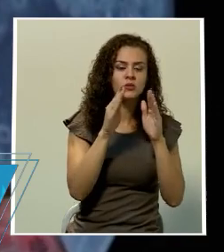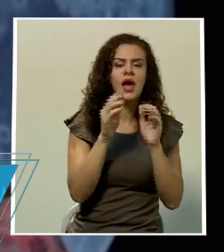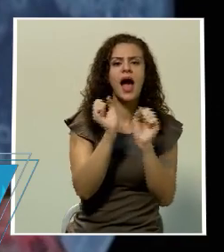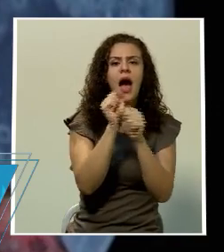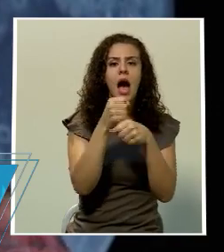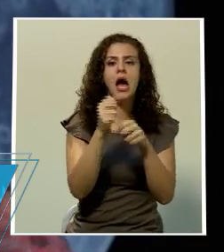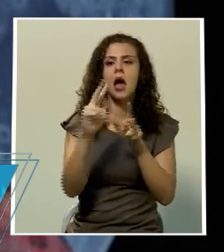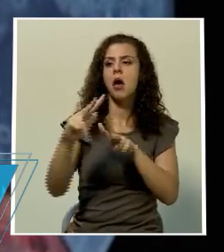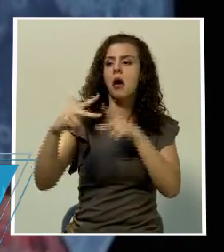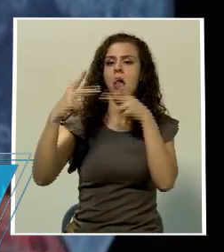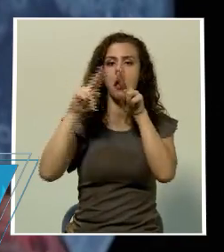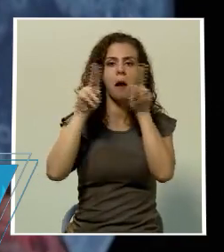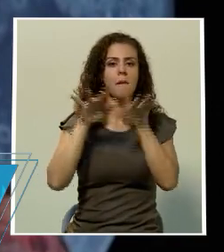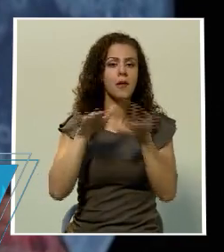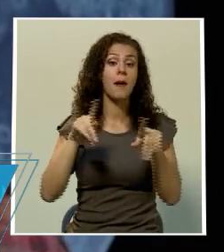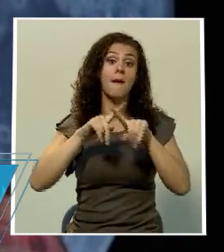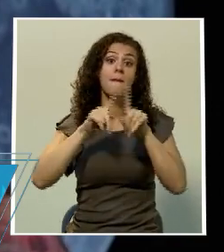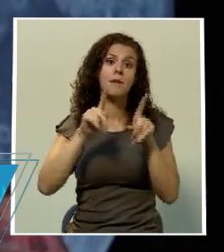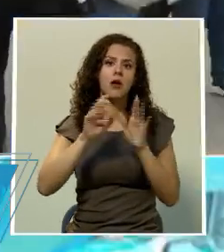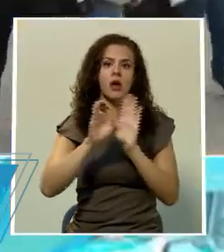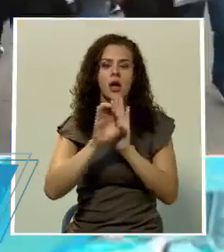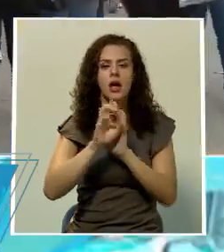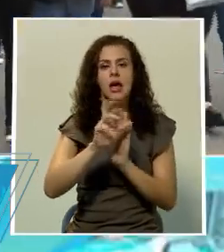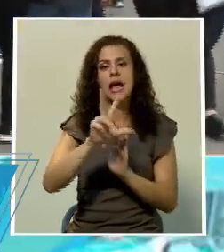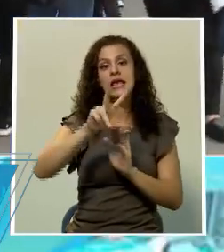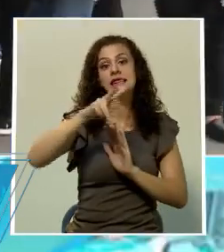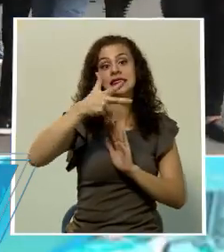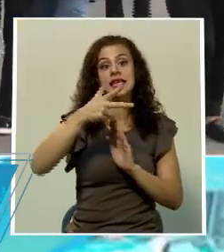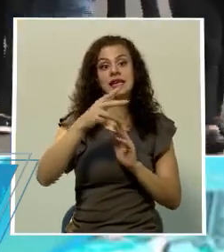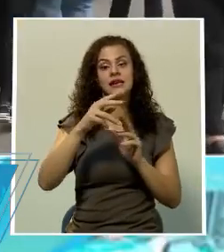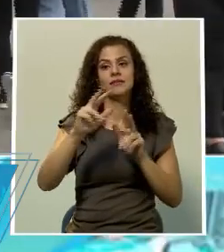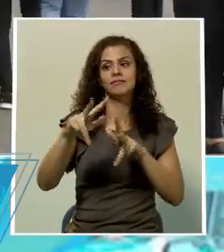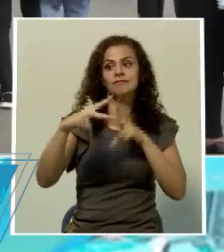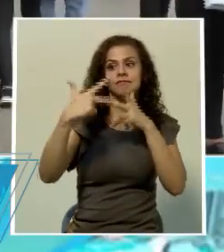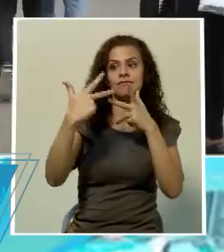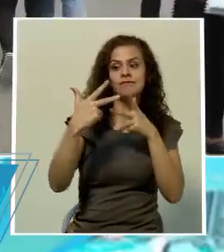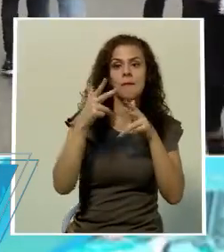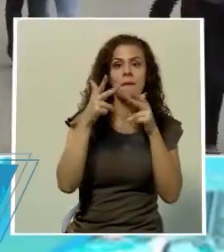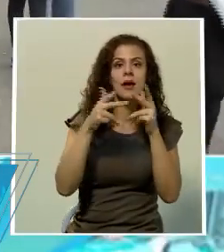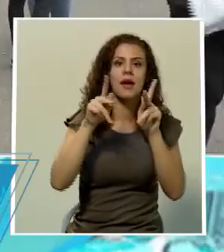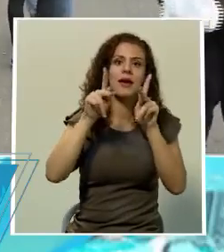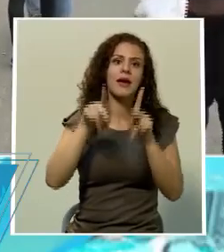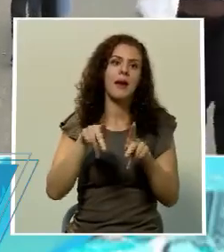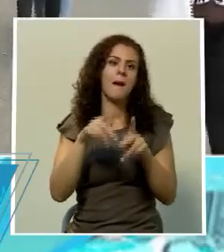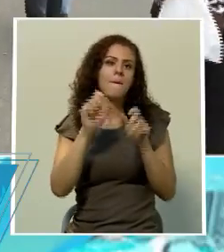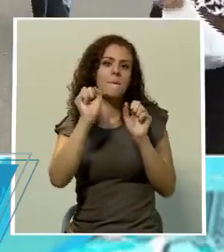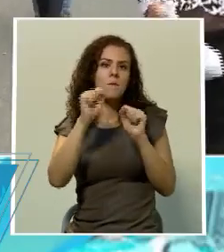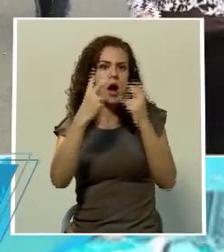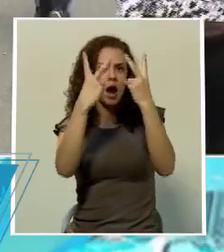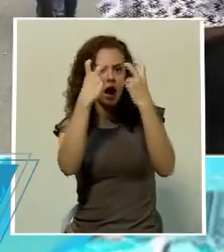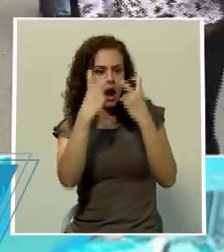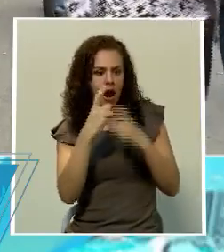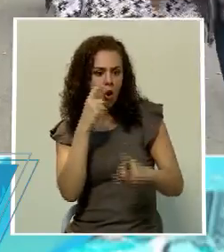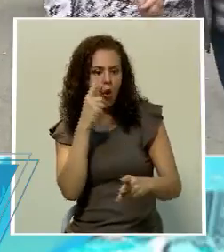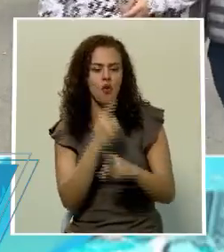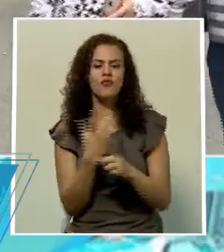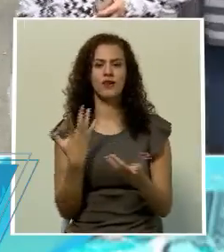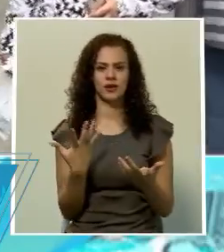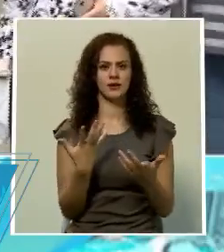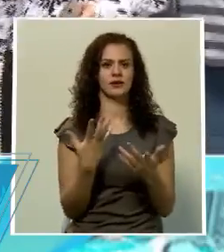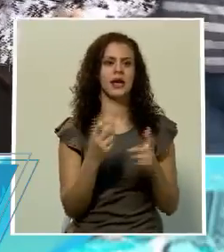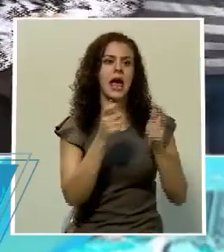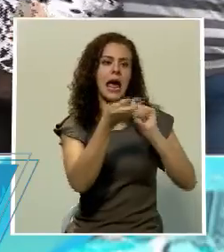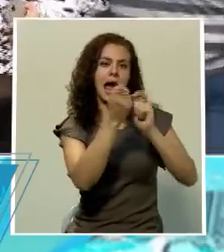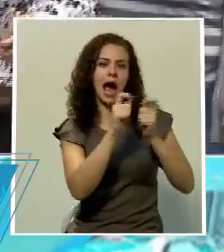haciendo virtuales, pero obviamente una tercera cita virtual impide que la persona sea examinada correctamente,